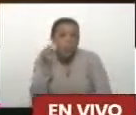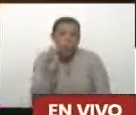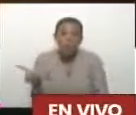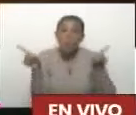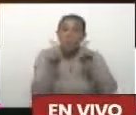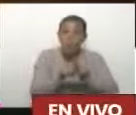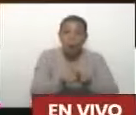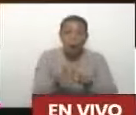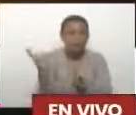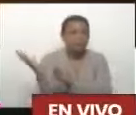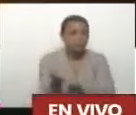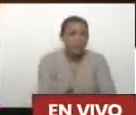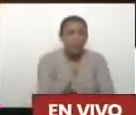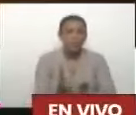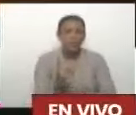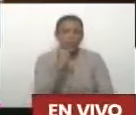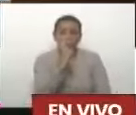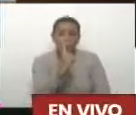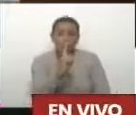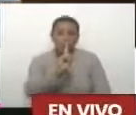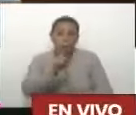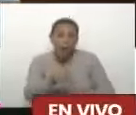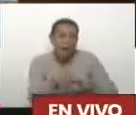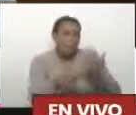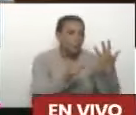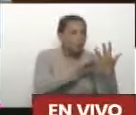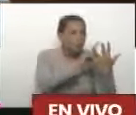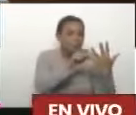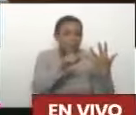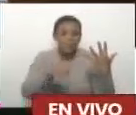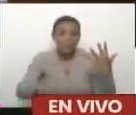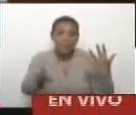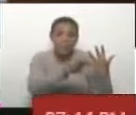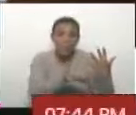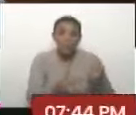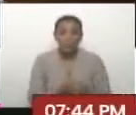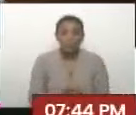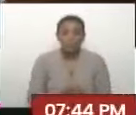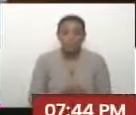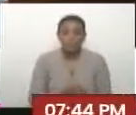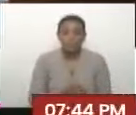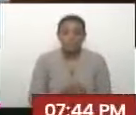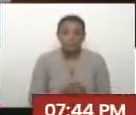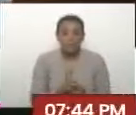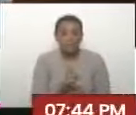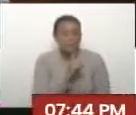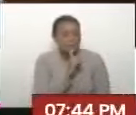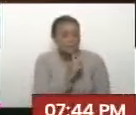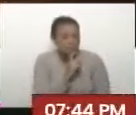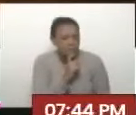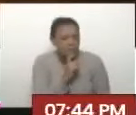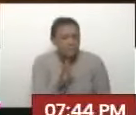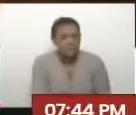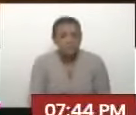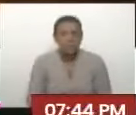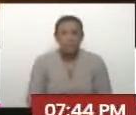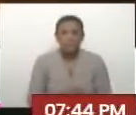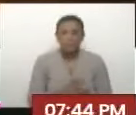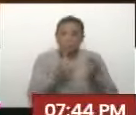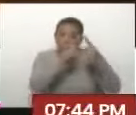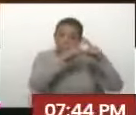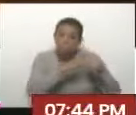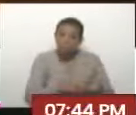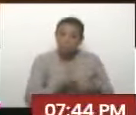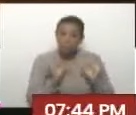al asesinato de uno de cada 200 palestinos en gaza de acuerdo con su